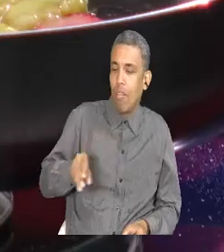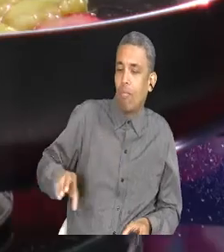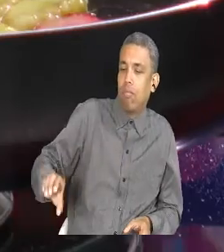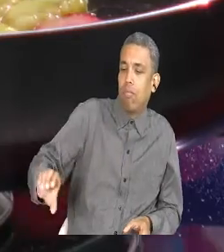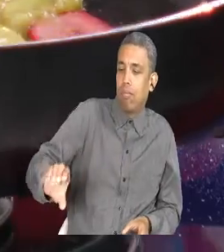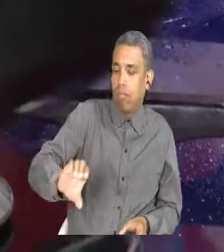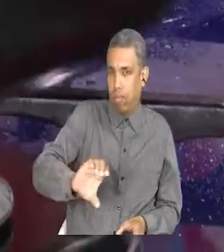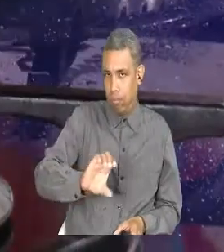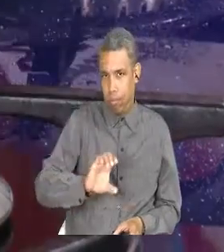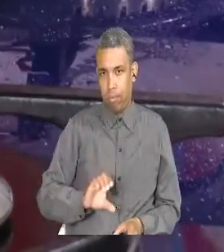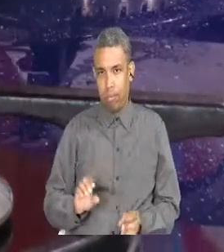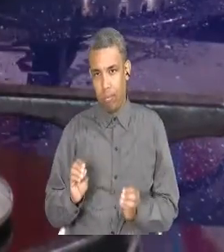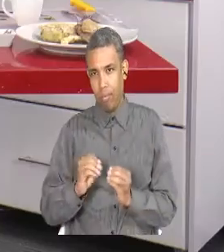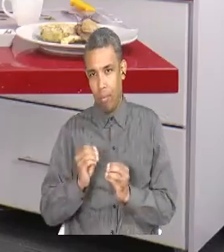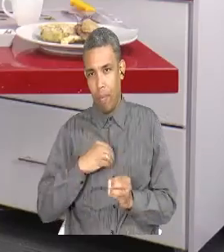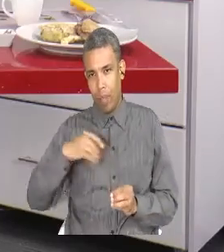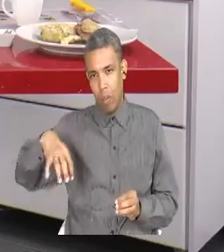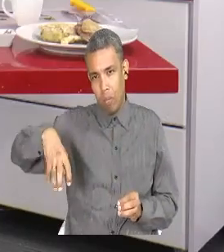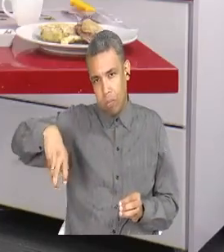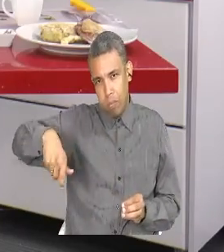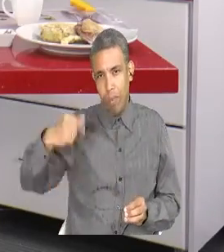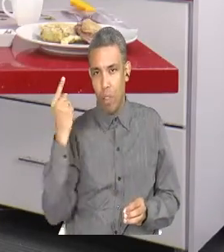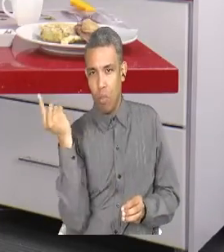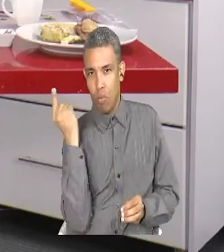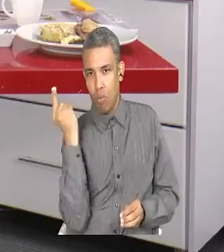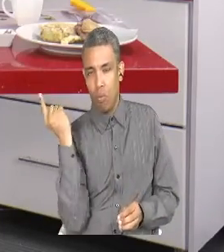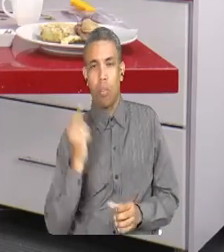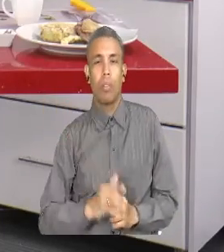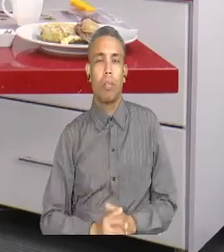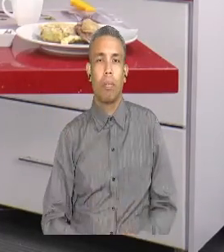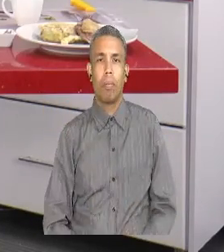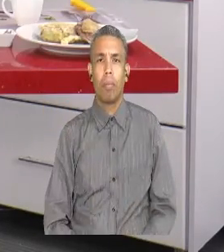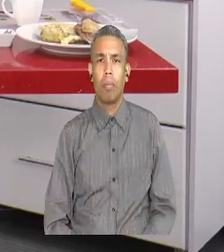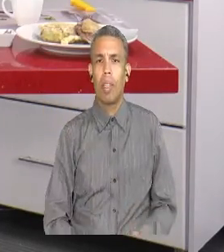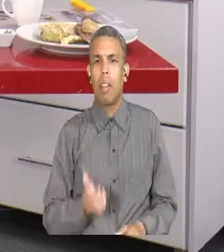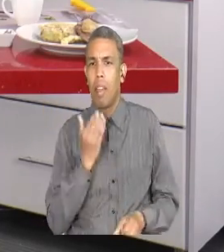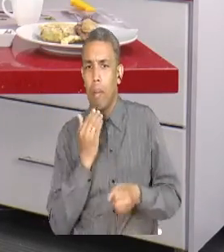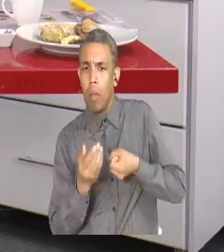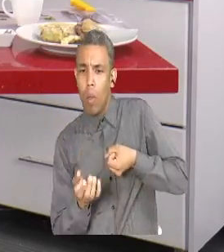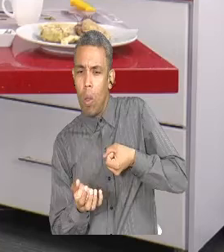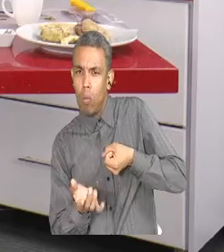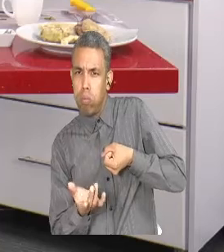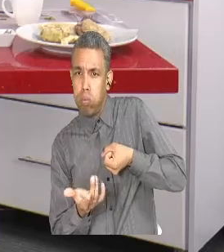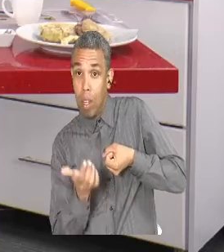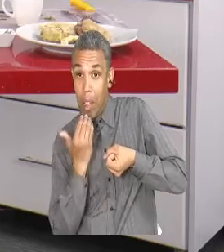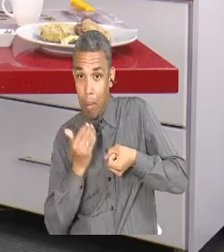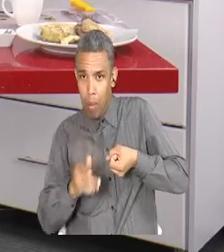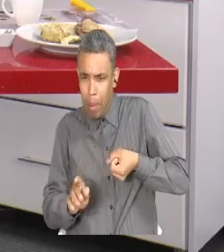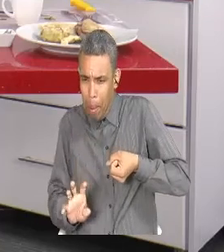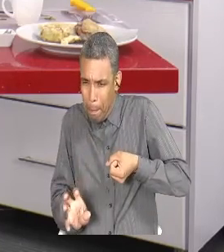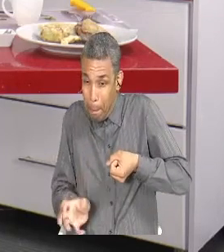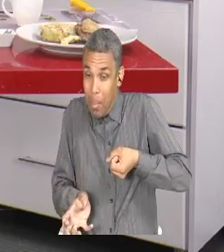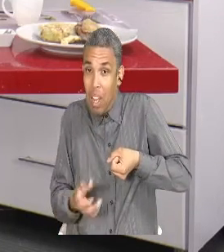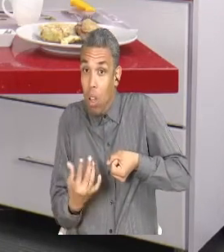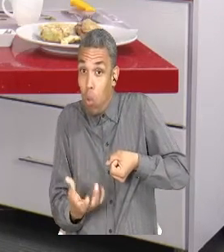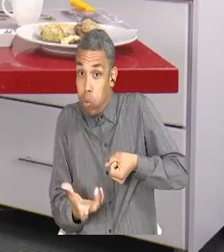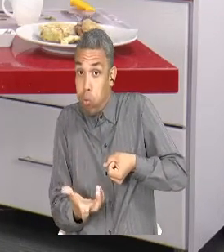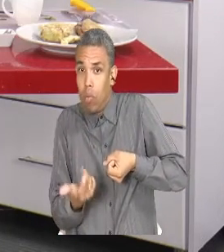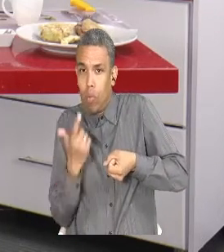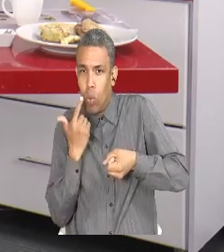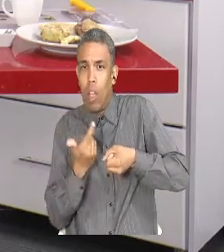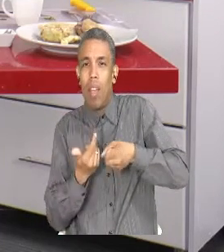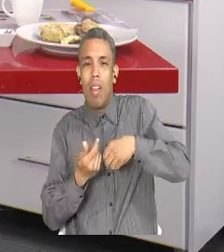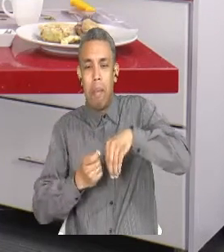Importa que ya no se esté... No, ya la temperatura. Si pongo más a temperatura, se me va a derretir mucho la fruta. Okay. Sí,